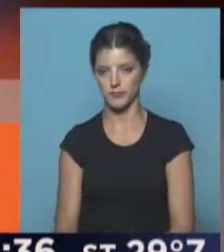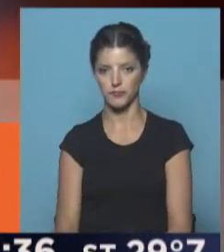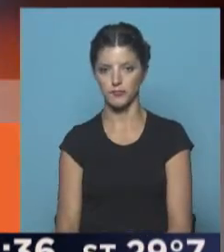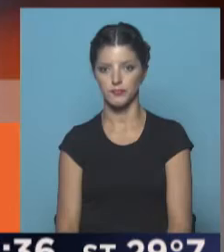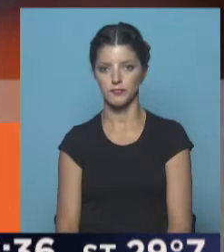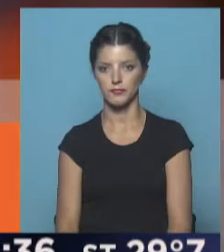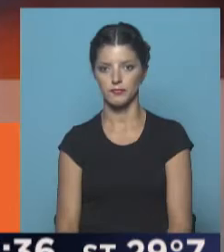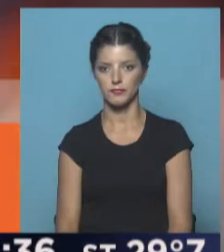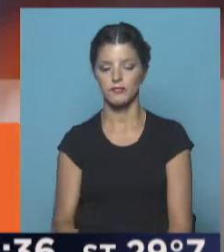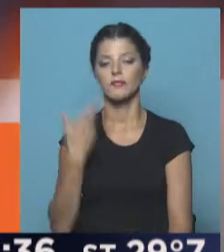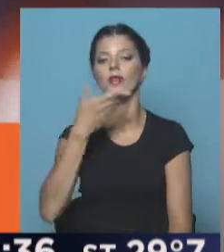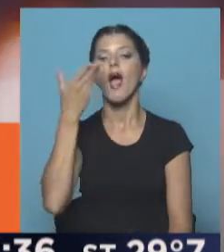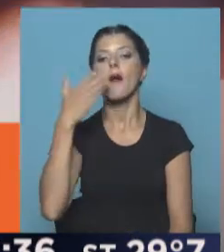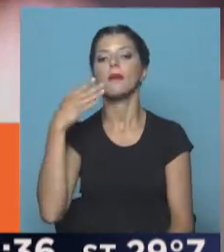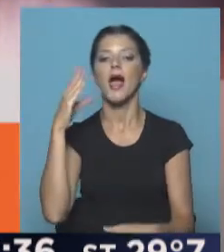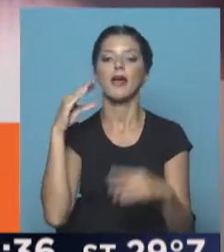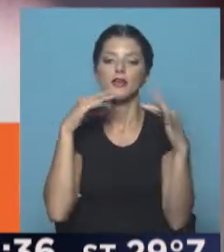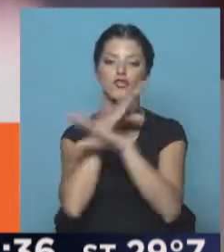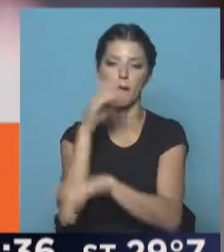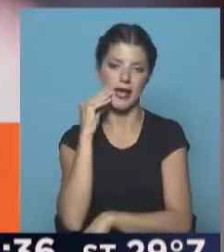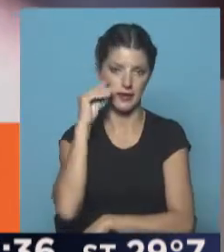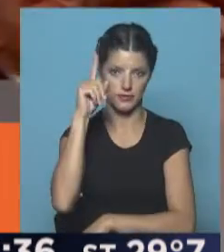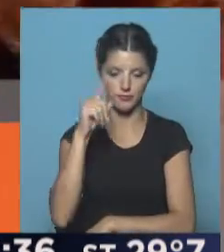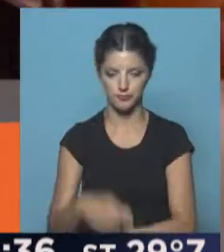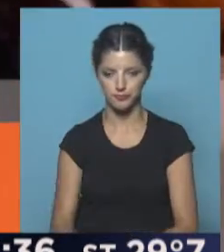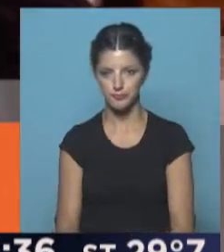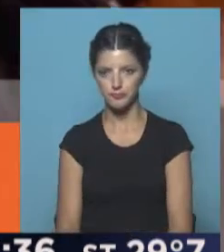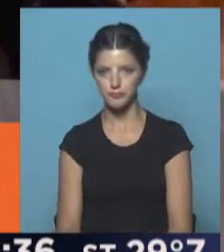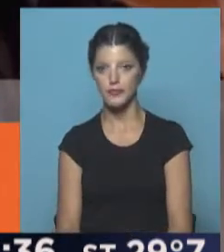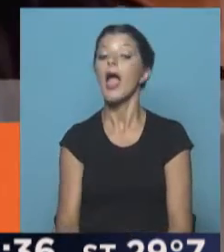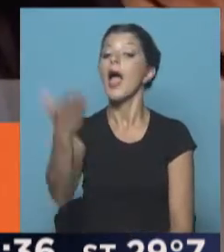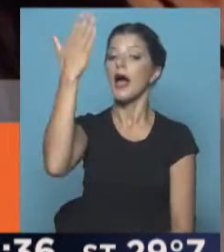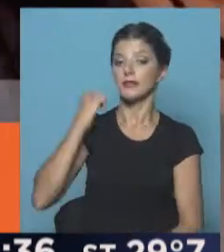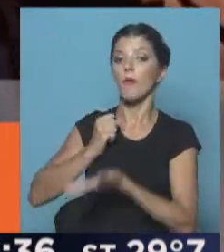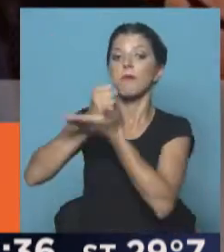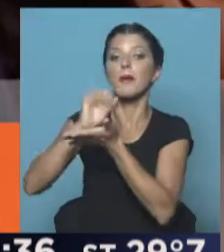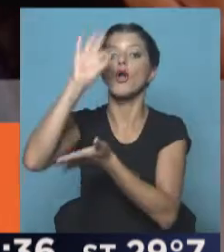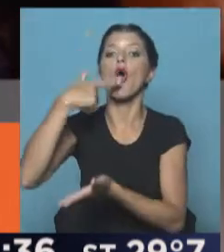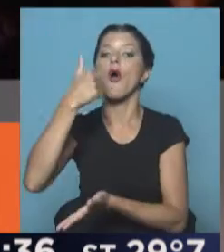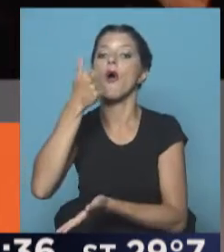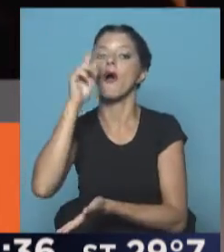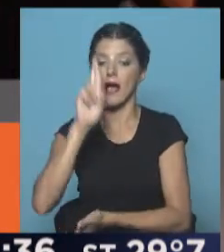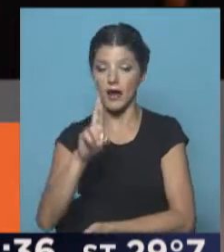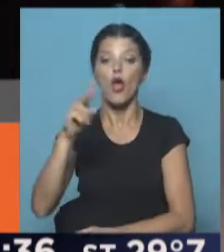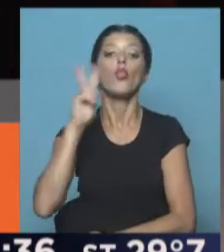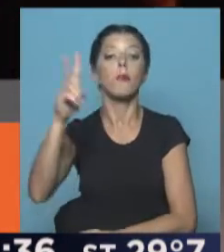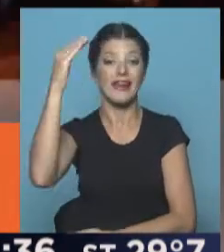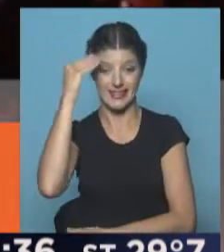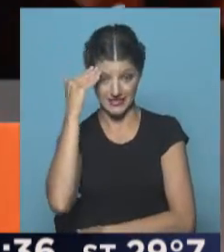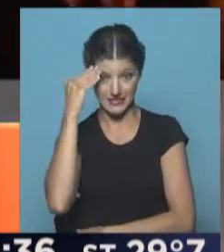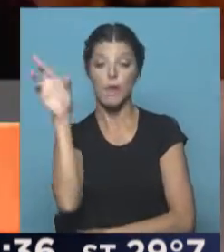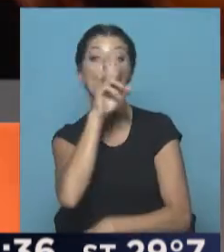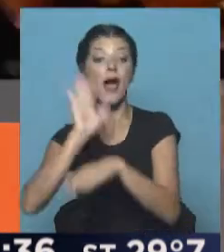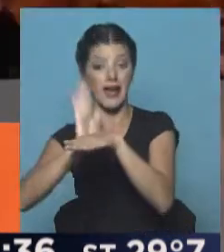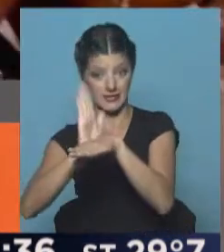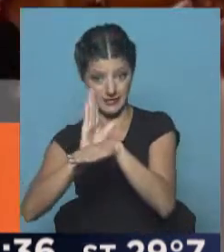wage equality once and for all. En la ceremonia de entrega de los Oscars 2015, la actriz estadounidense Patricia